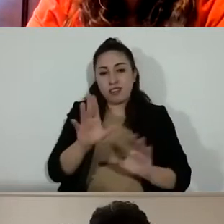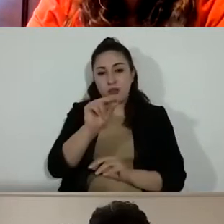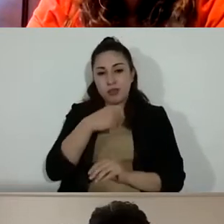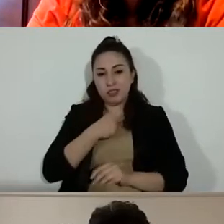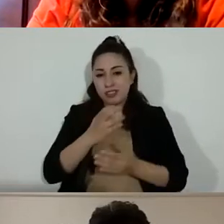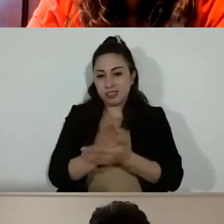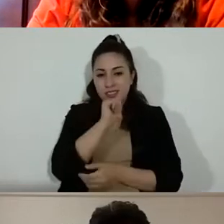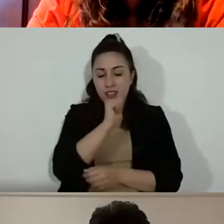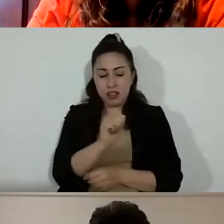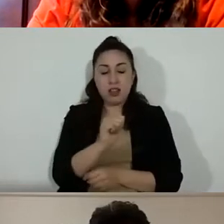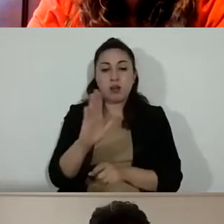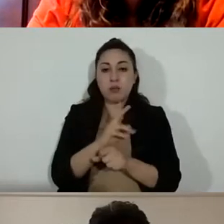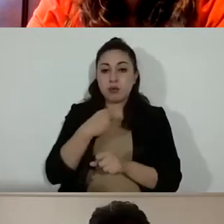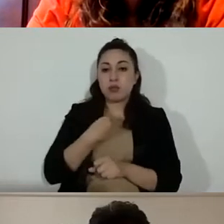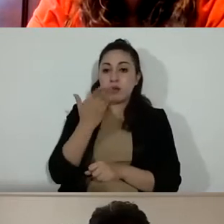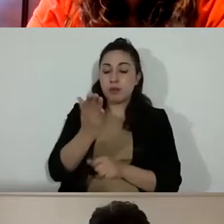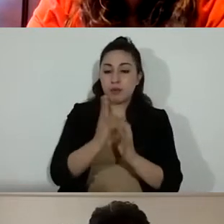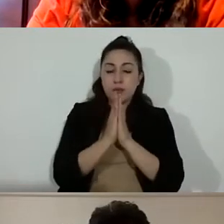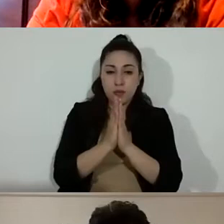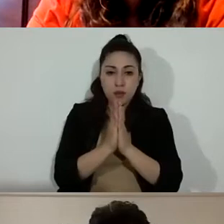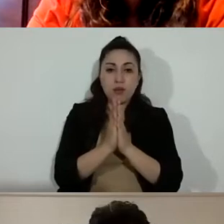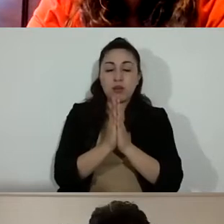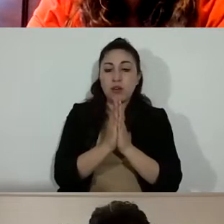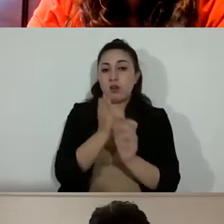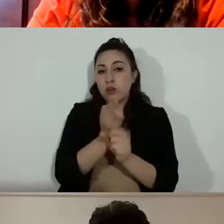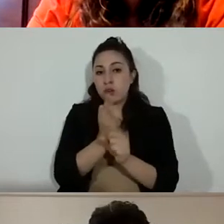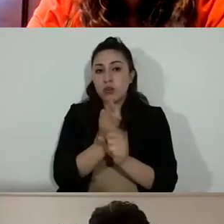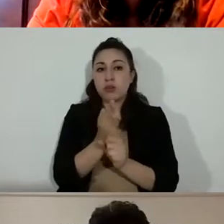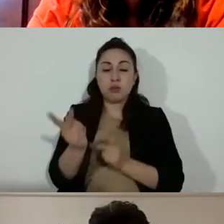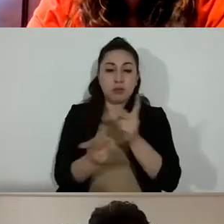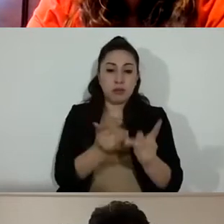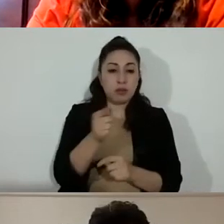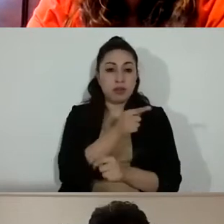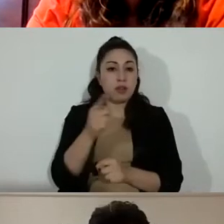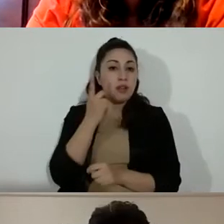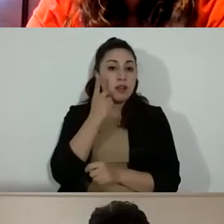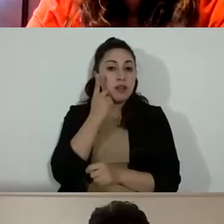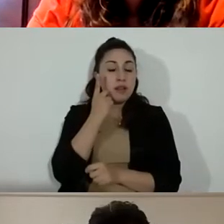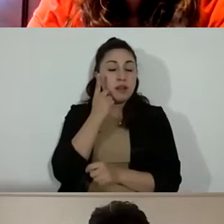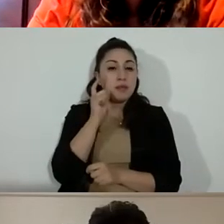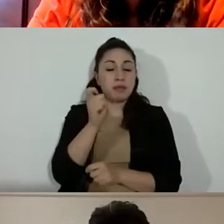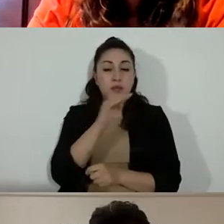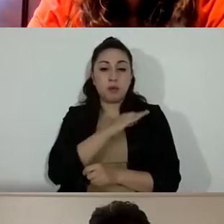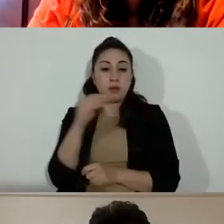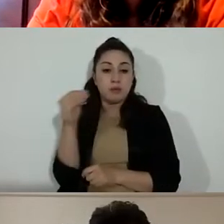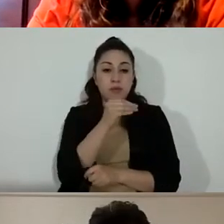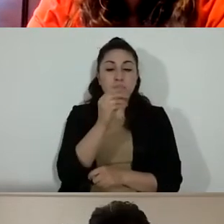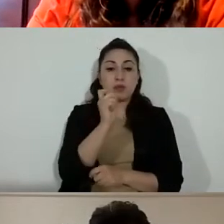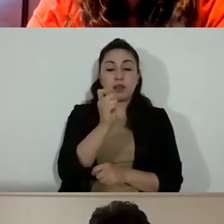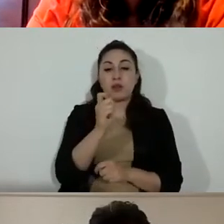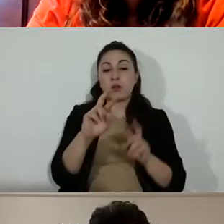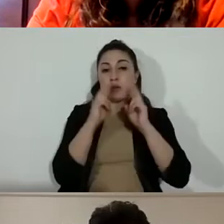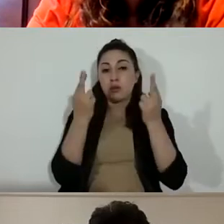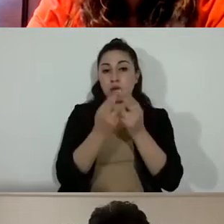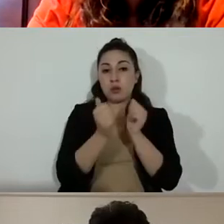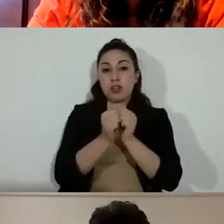que nosotros insistimos en que ponemos a consideración de todas y todos que además se agregue la comparecencia del titular del